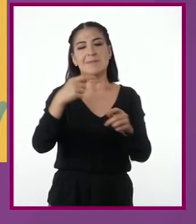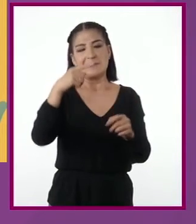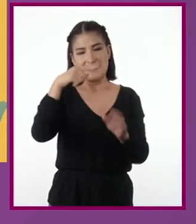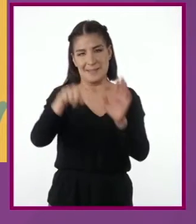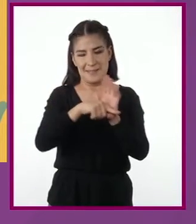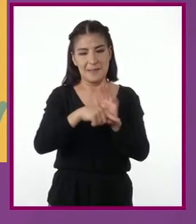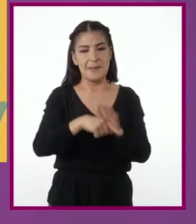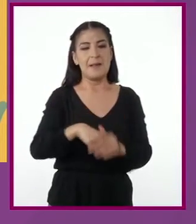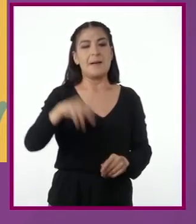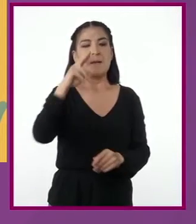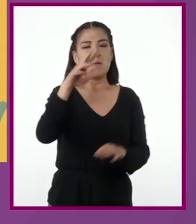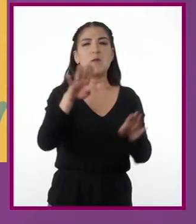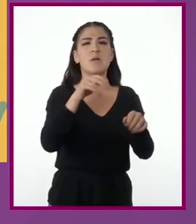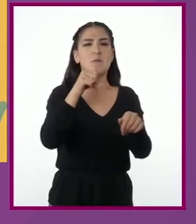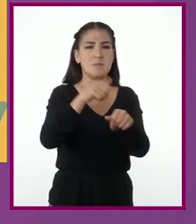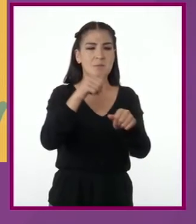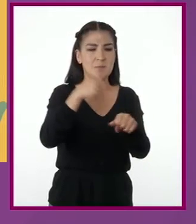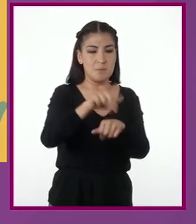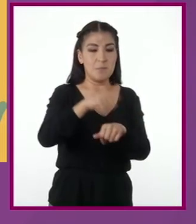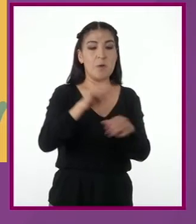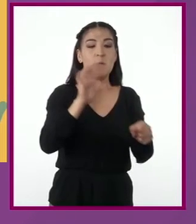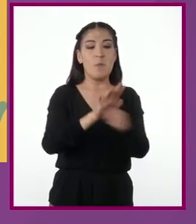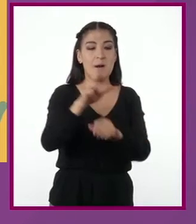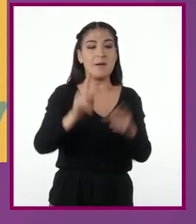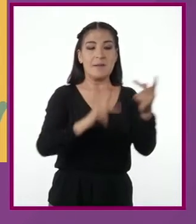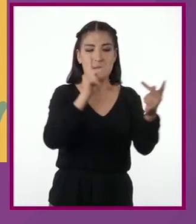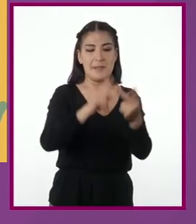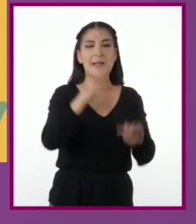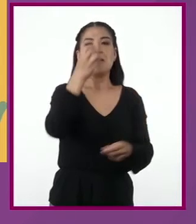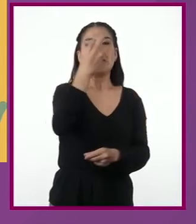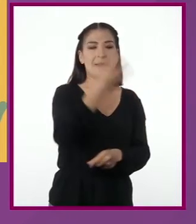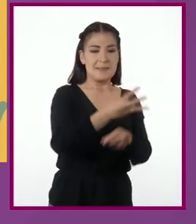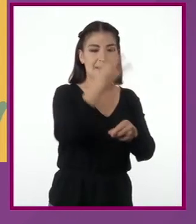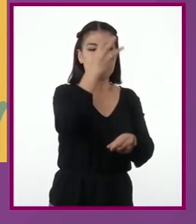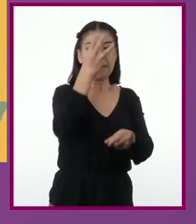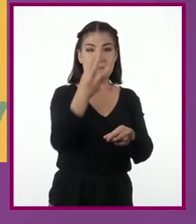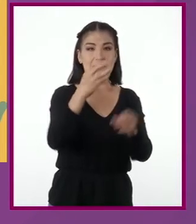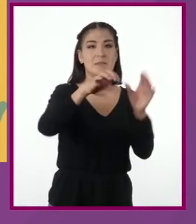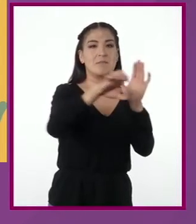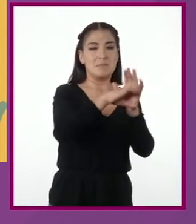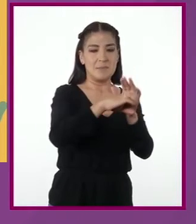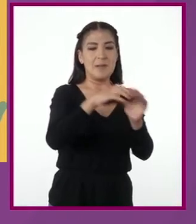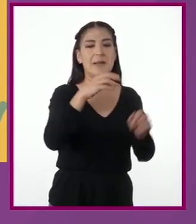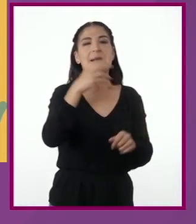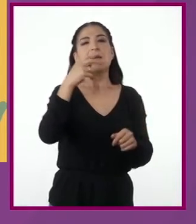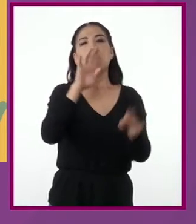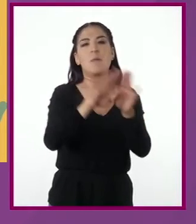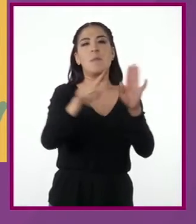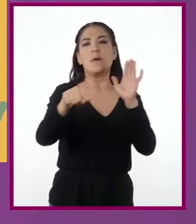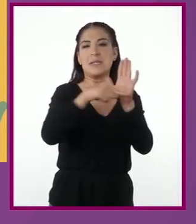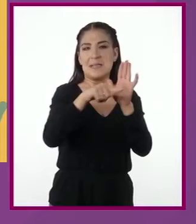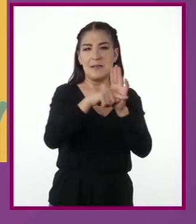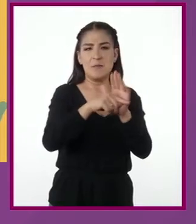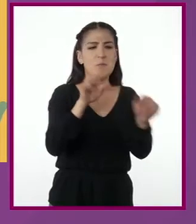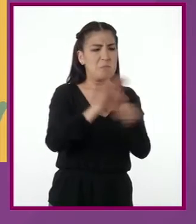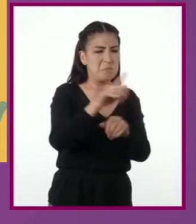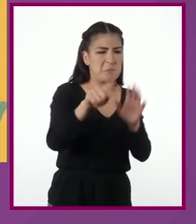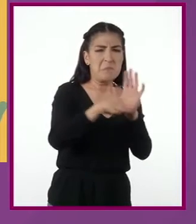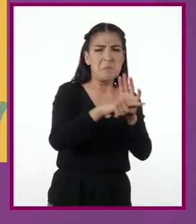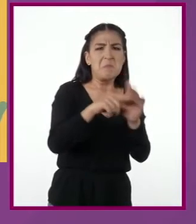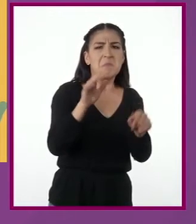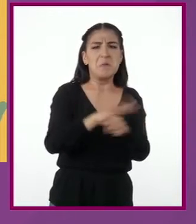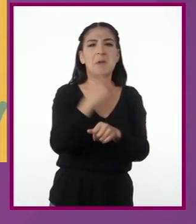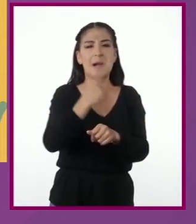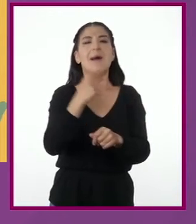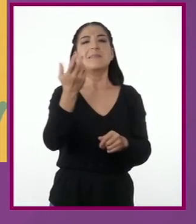La cantidad requerida es de 3/8 negativo. ¿Por qué negativo? Porque es la cantidad que tomaremos de la